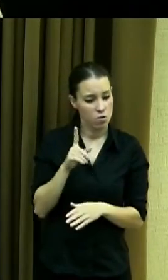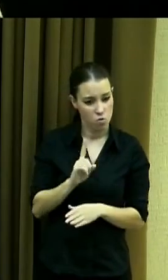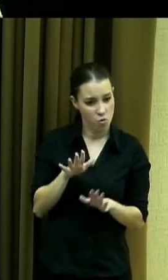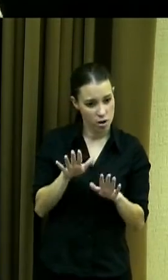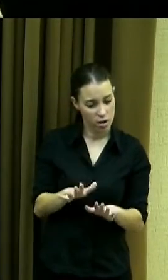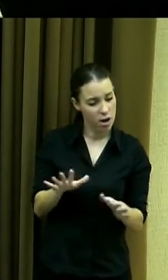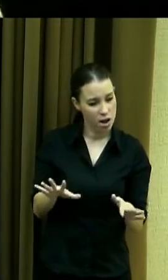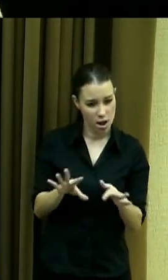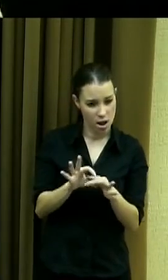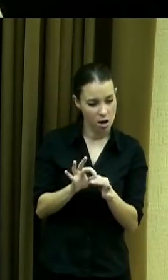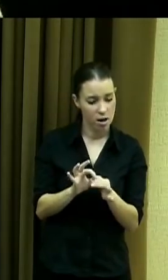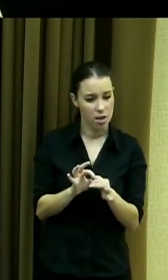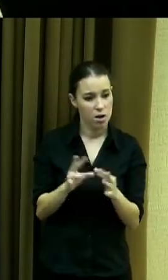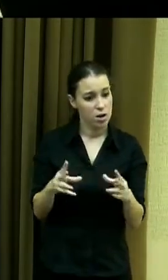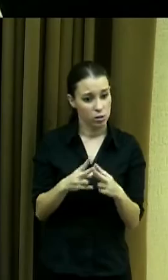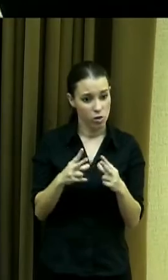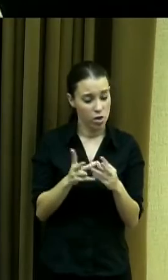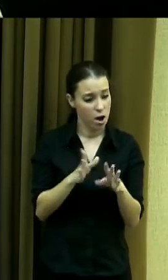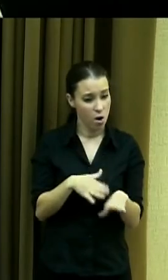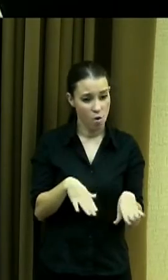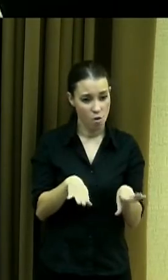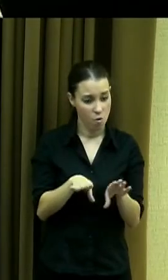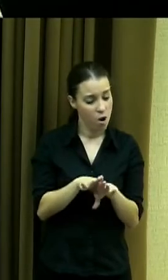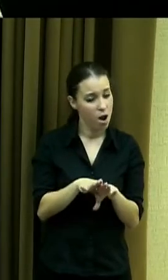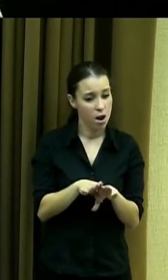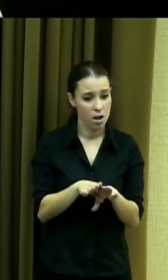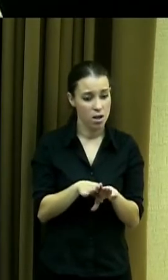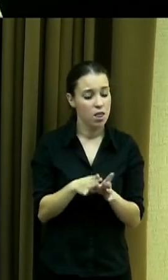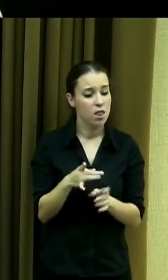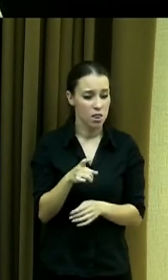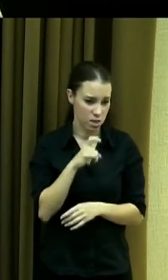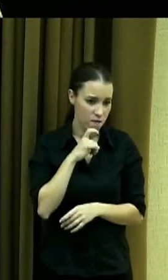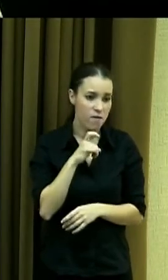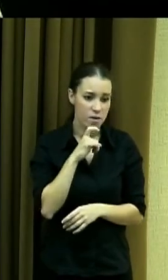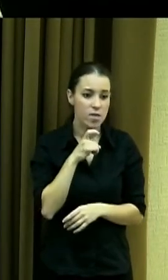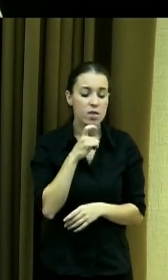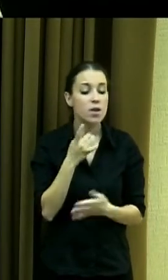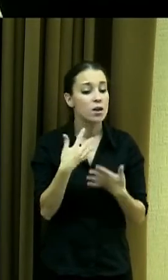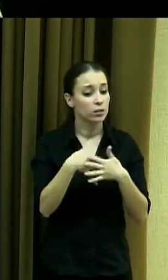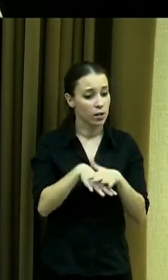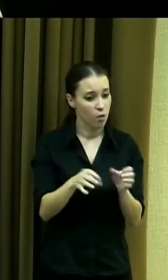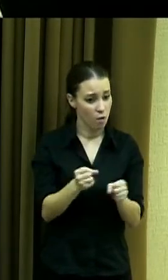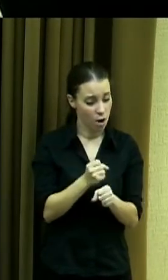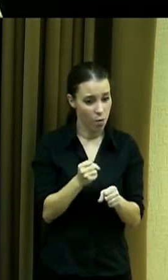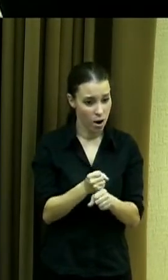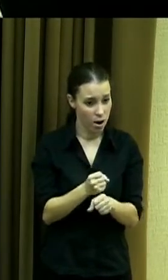La relación social con iguales es difícil y la integración laboral